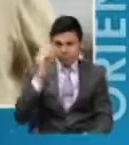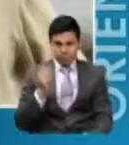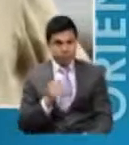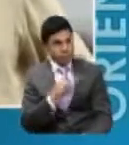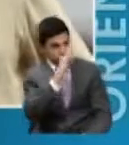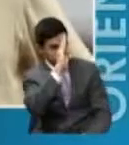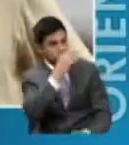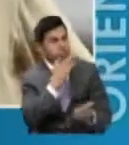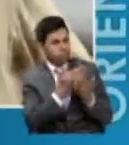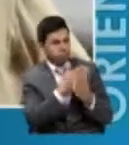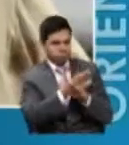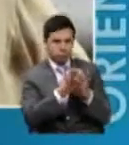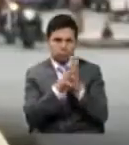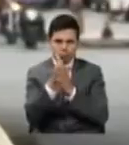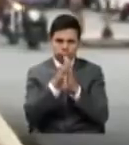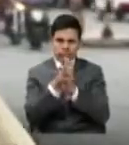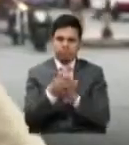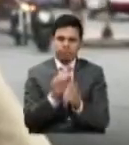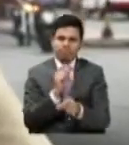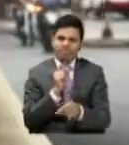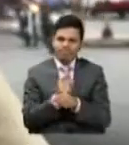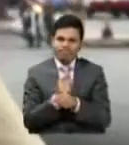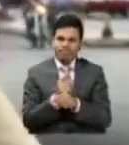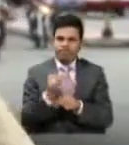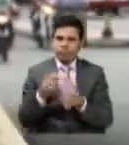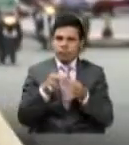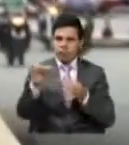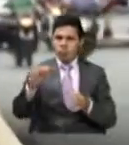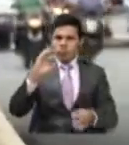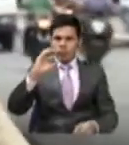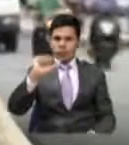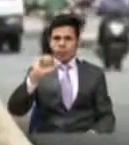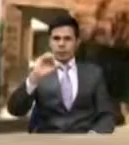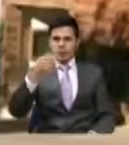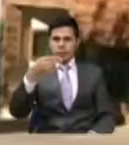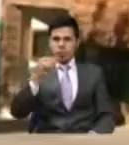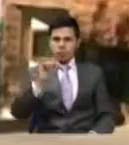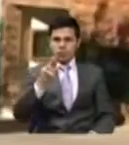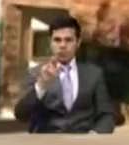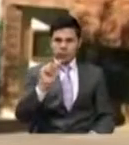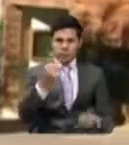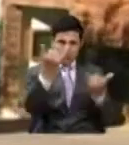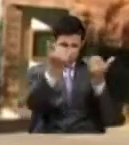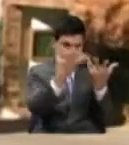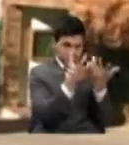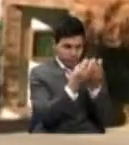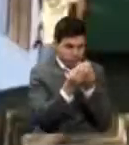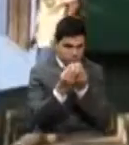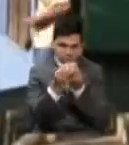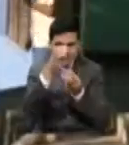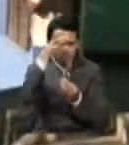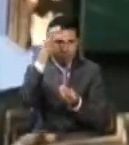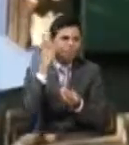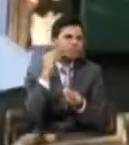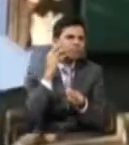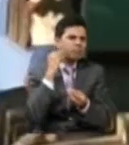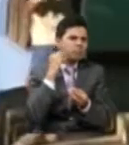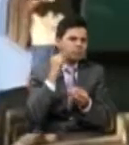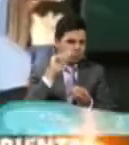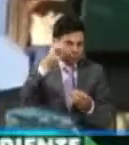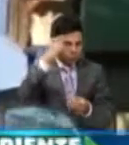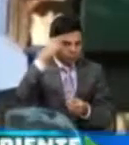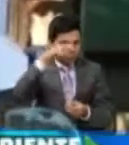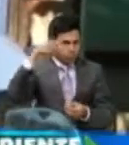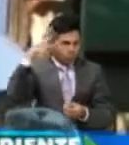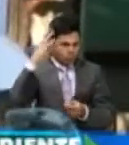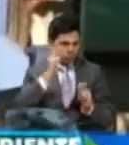Gracias, muy buenas tardes. En efecto, en el municipio de Cáchira a esta hora se desarrolla la evaluación que expertos enviados por la Gobernación del